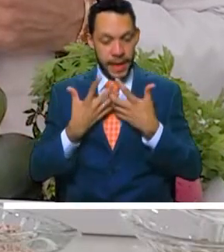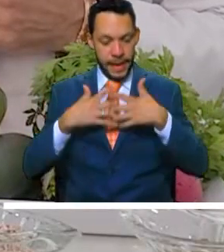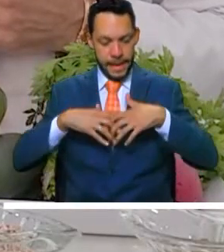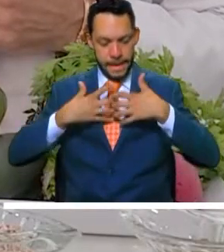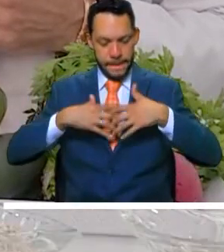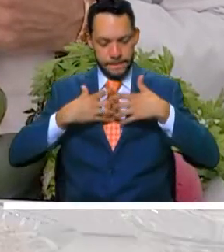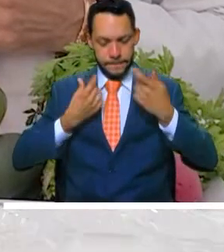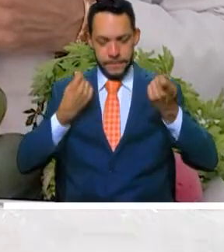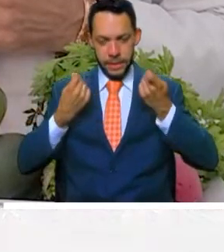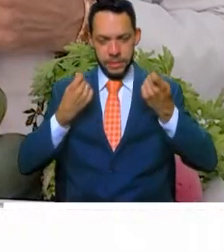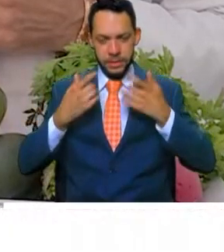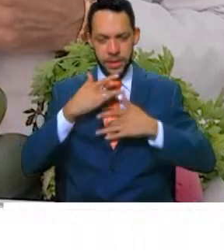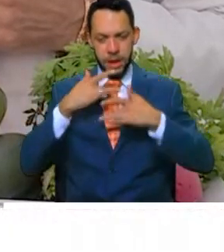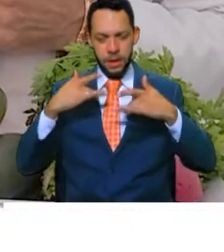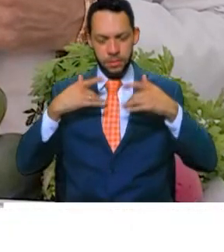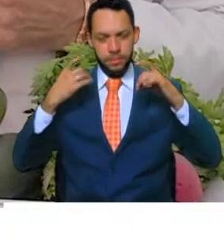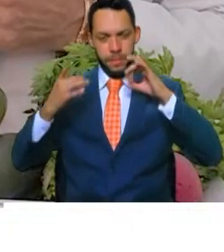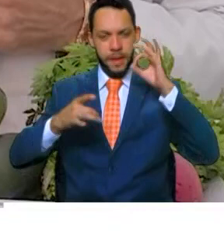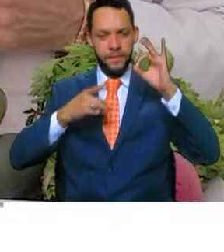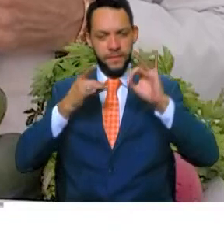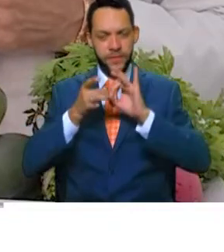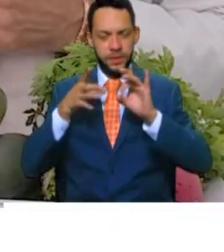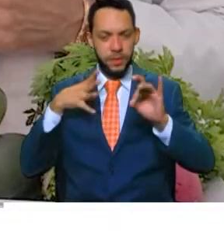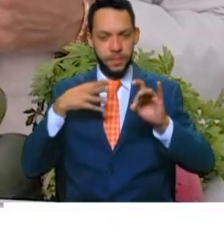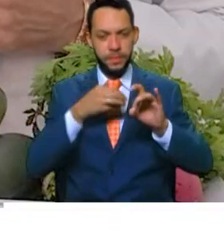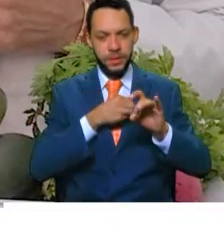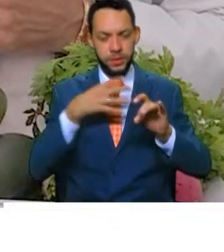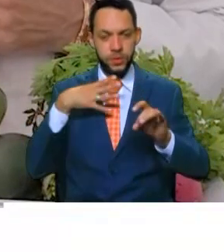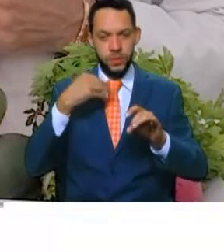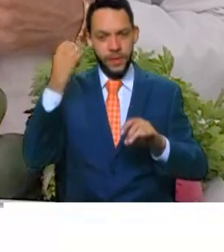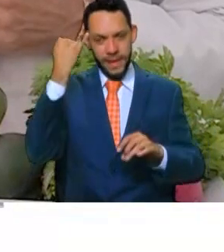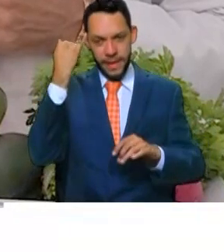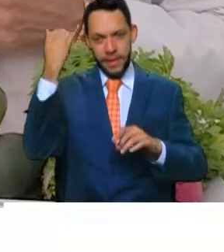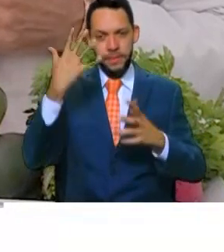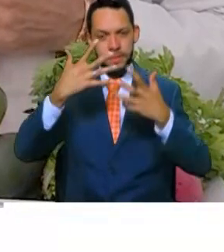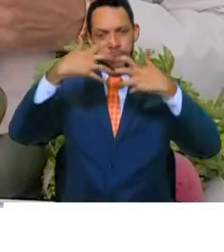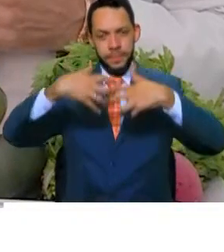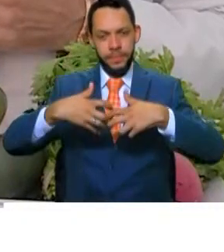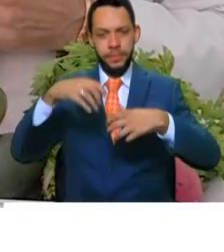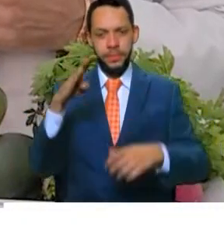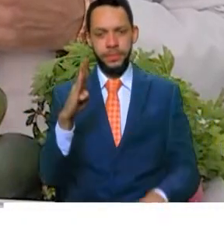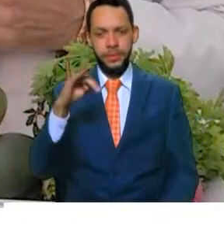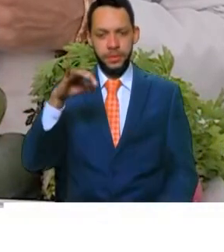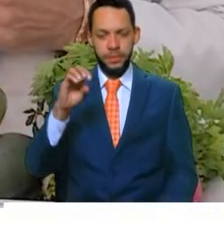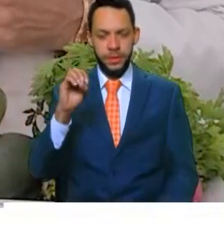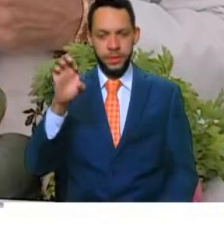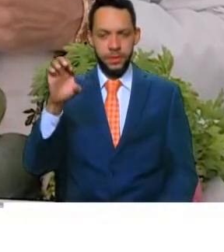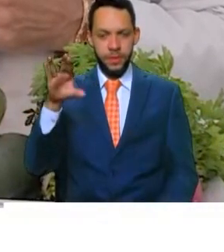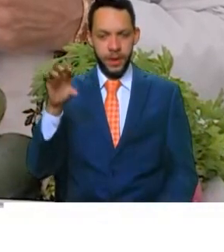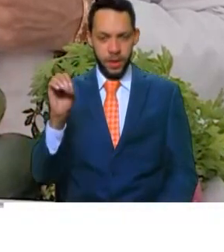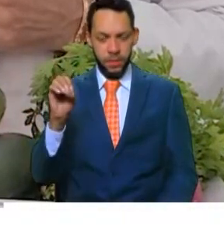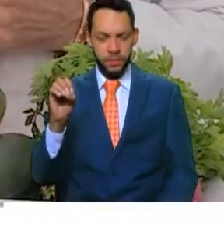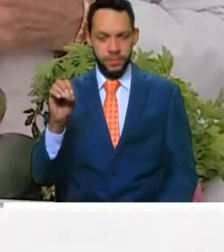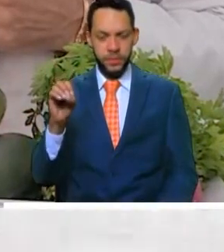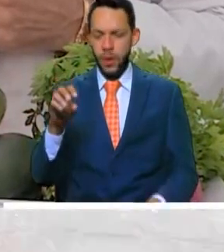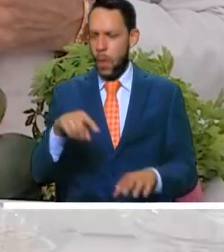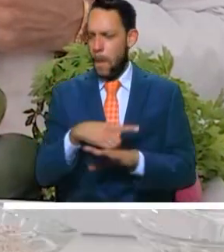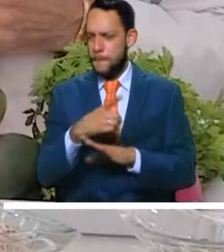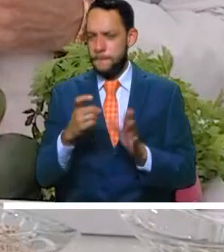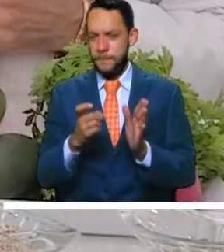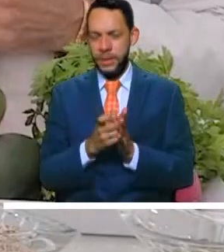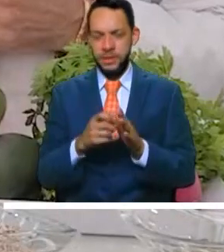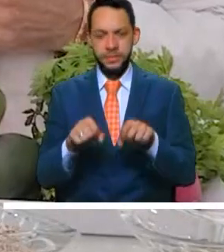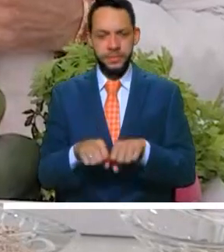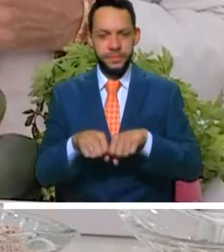nuestra salud. Es de ese sueño que nació Bieco. Son productos de aseo totalmente biodegradables. Por ejemplo,